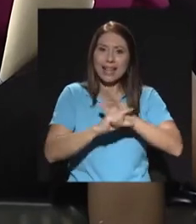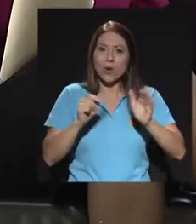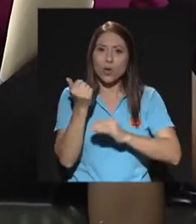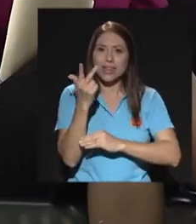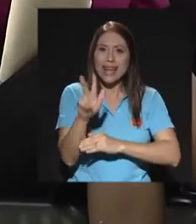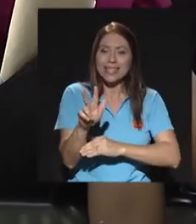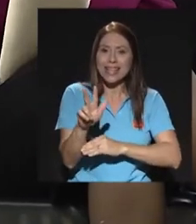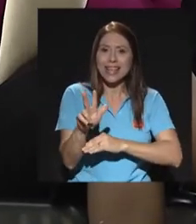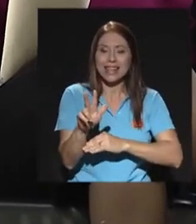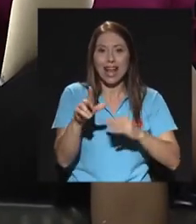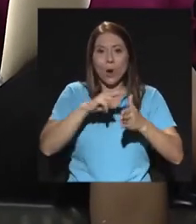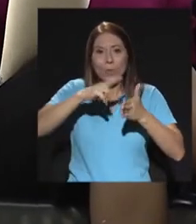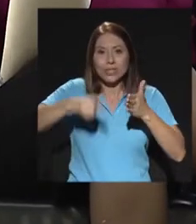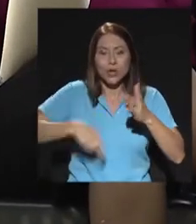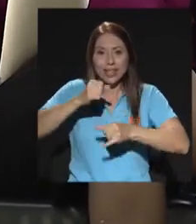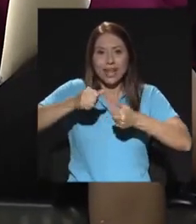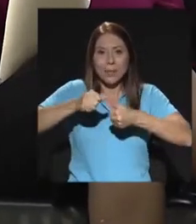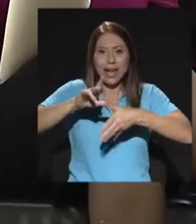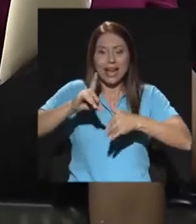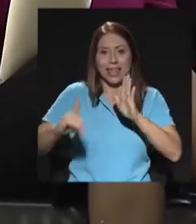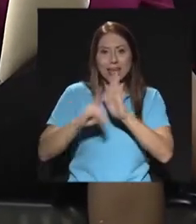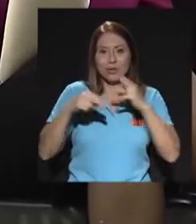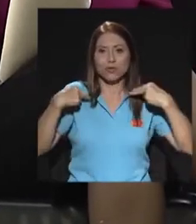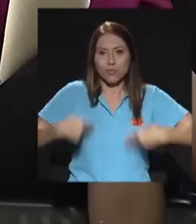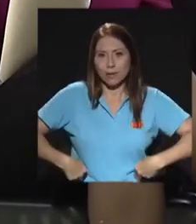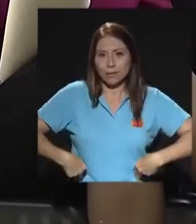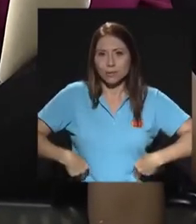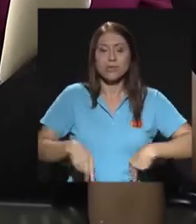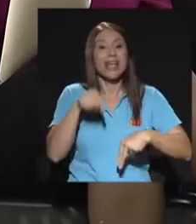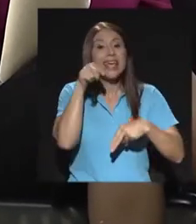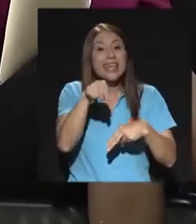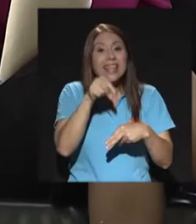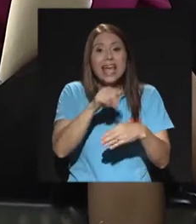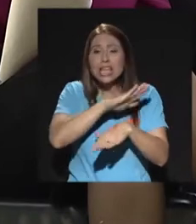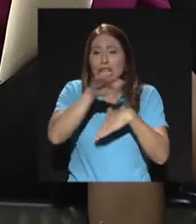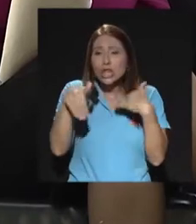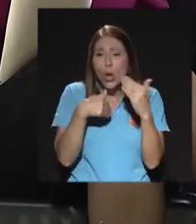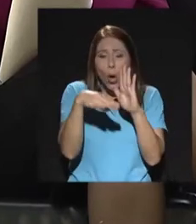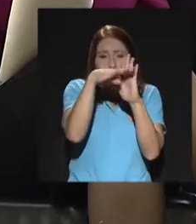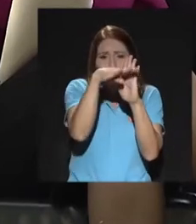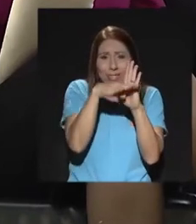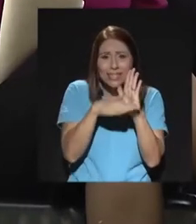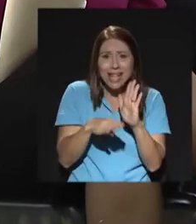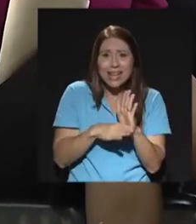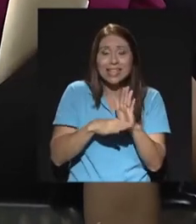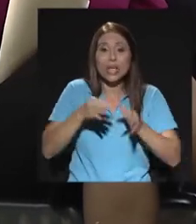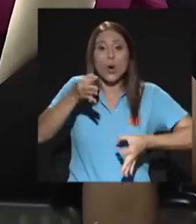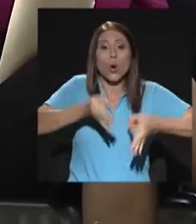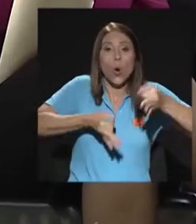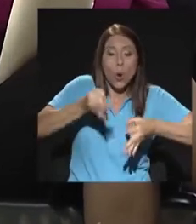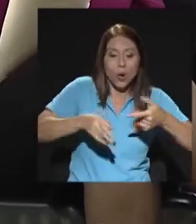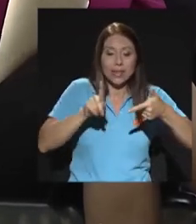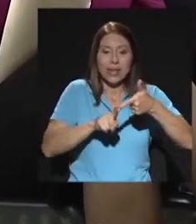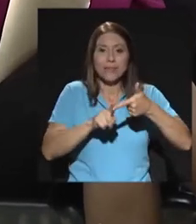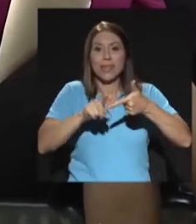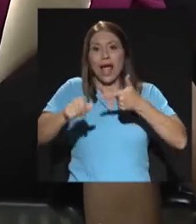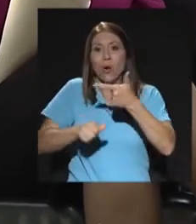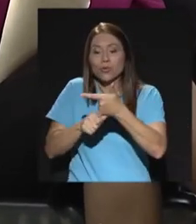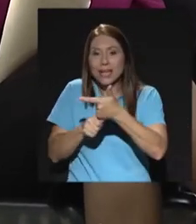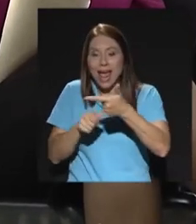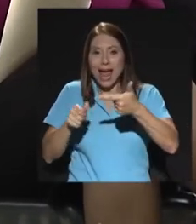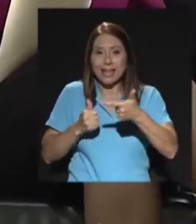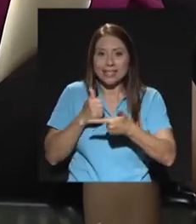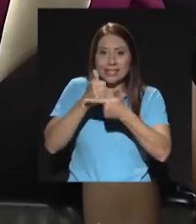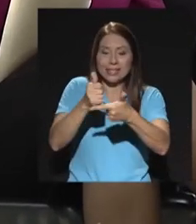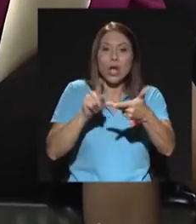Humanos. Y de ahí se deriva todos los estándares que tanto la Corte como los organismos auxiliares, como la Comisión Interamericana de